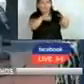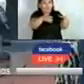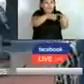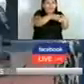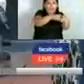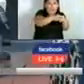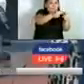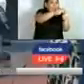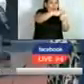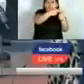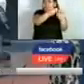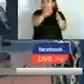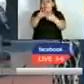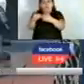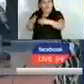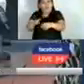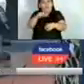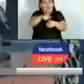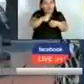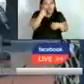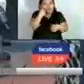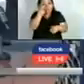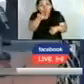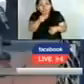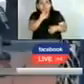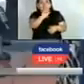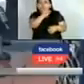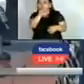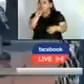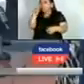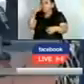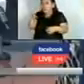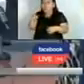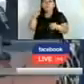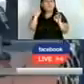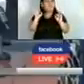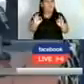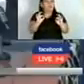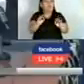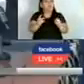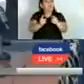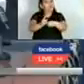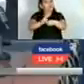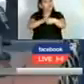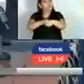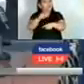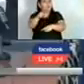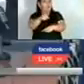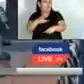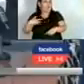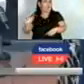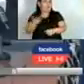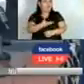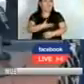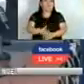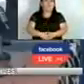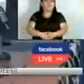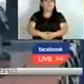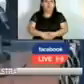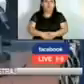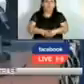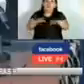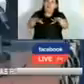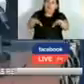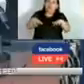tengan de verdad una identidad y un sello de población, creo que lo que nos toca es